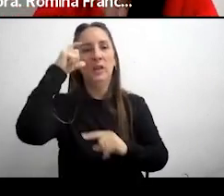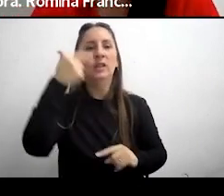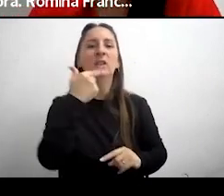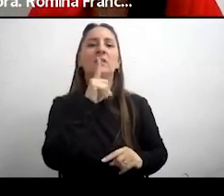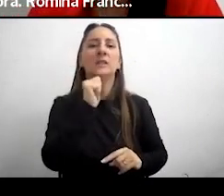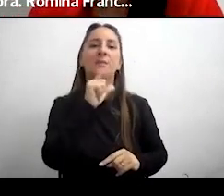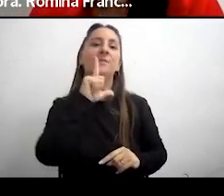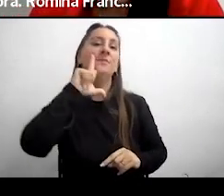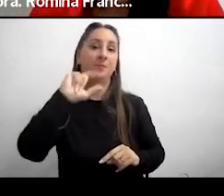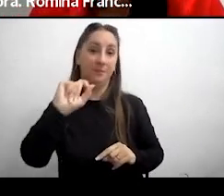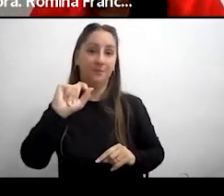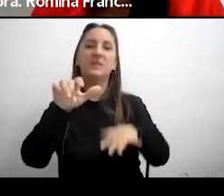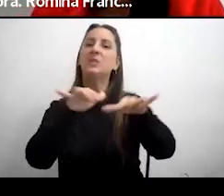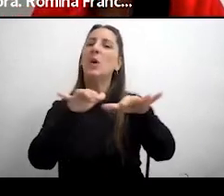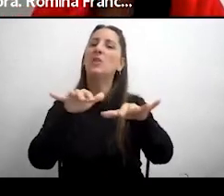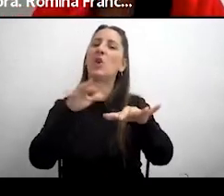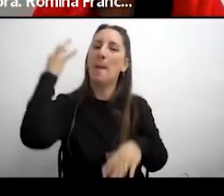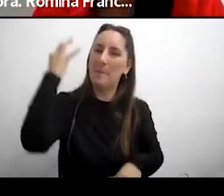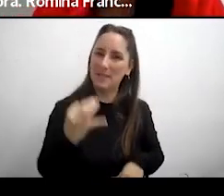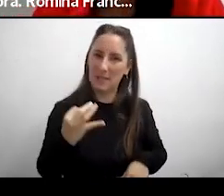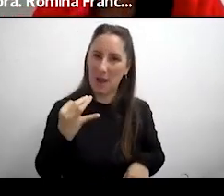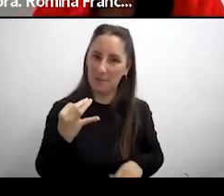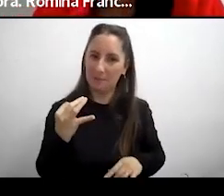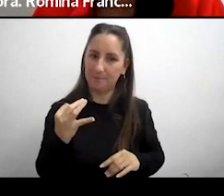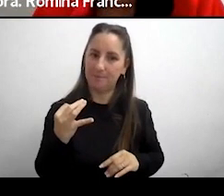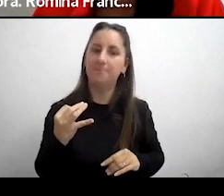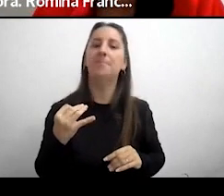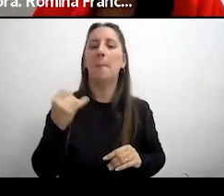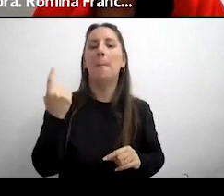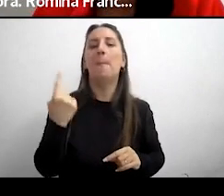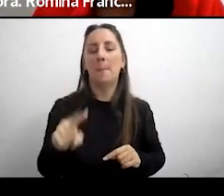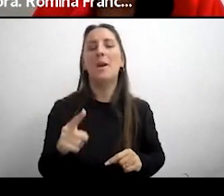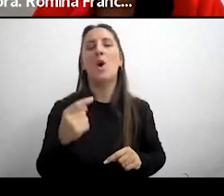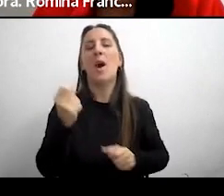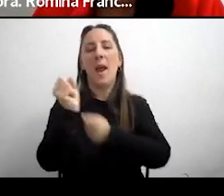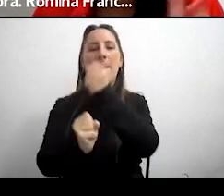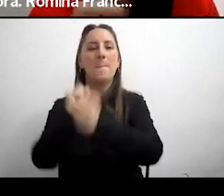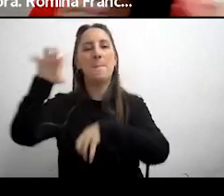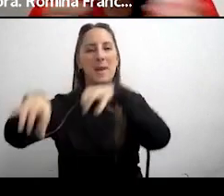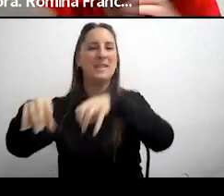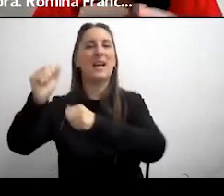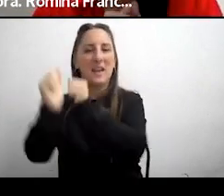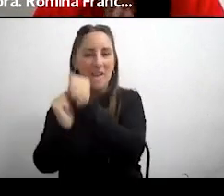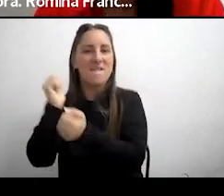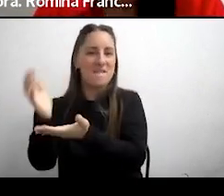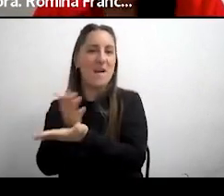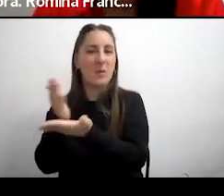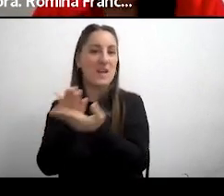Es una situación particular, pero bueno, sucede mucho en empresas que fabrican bienes que